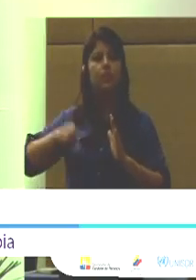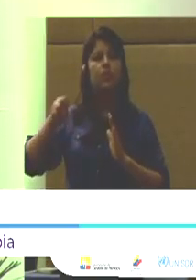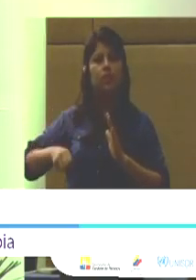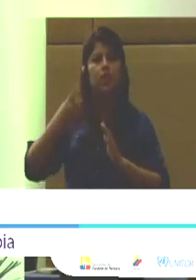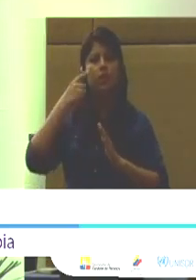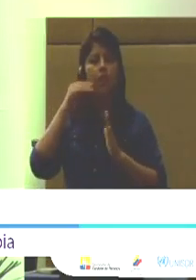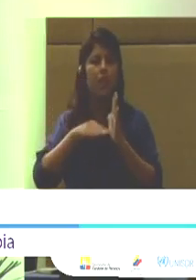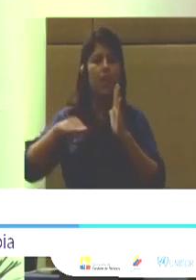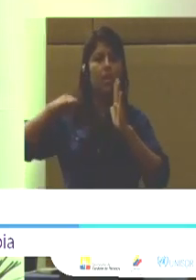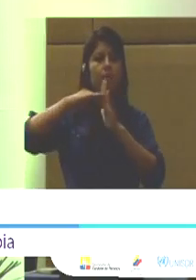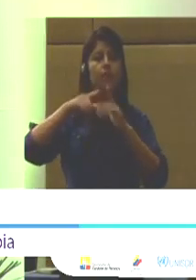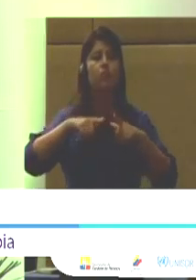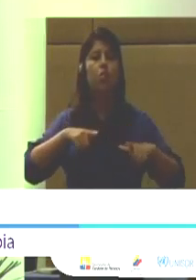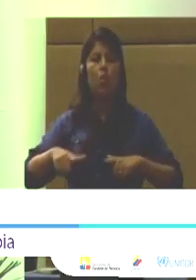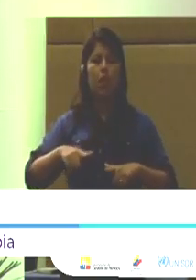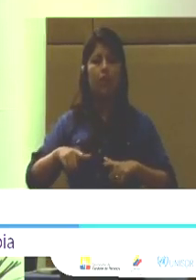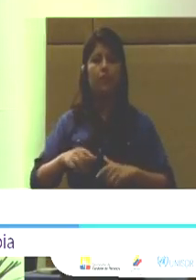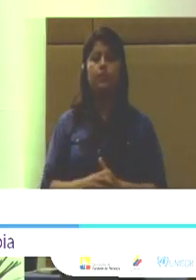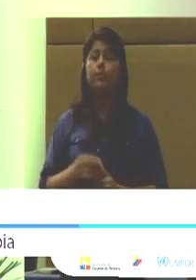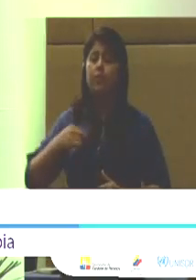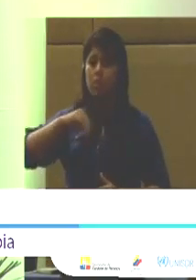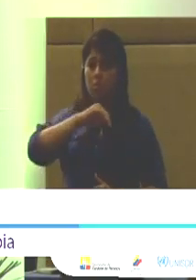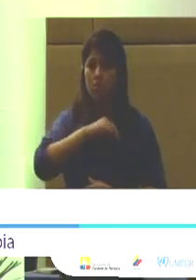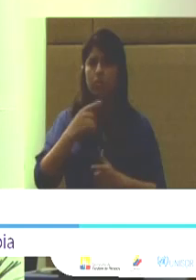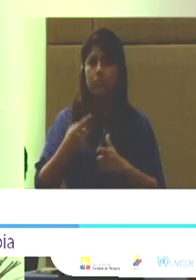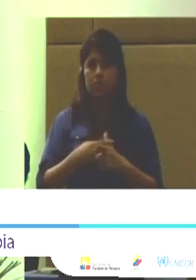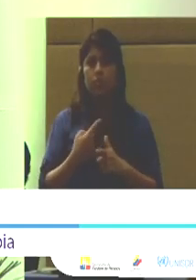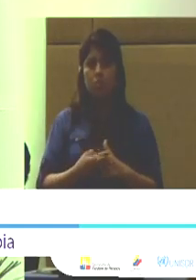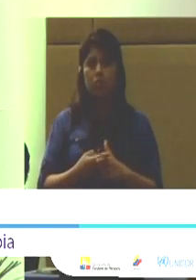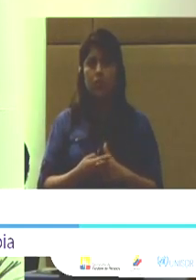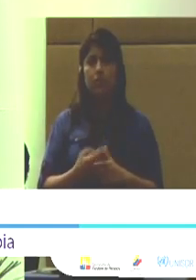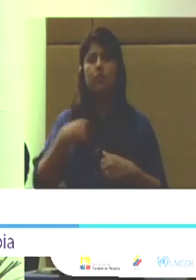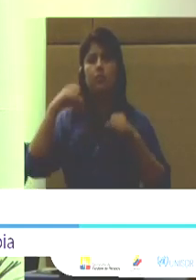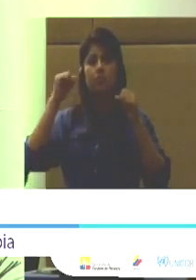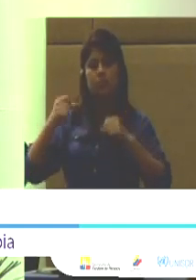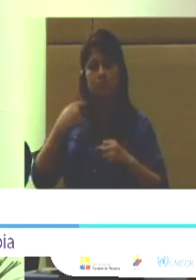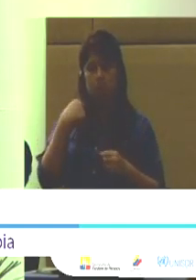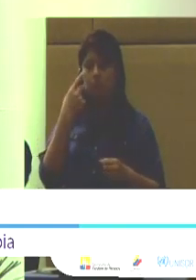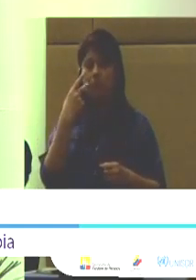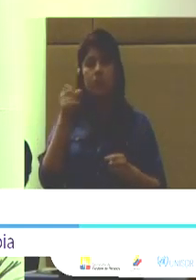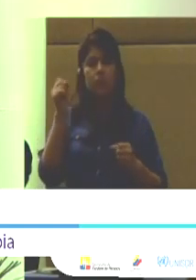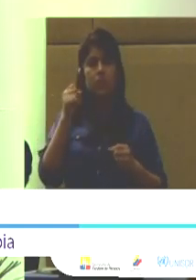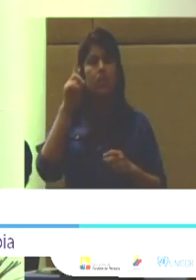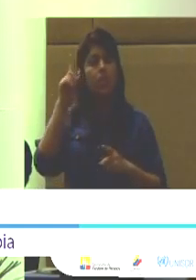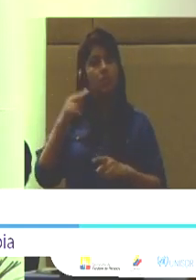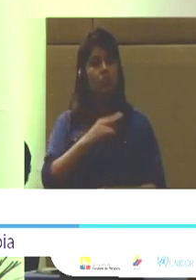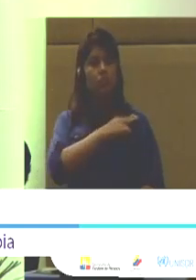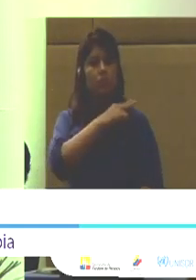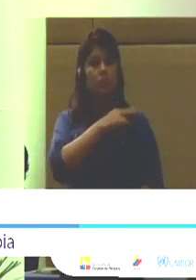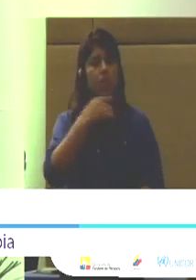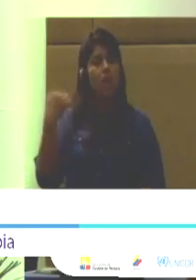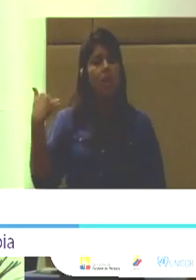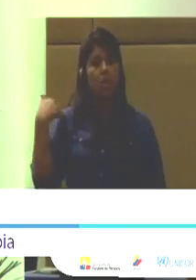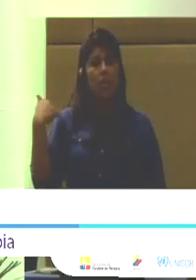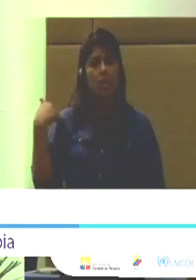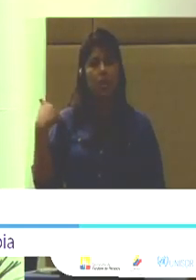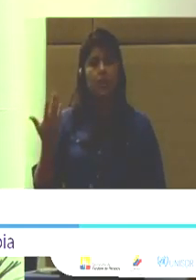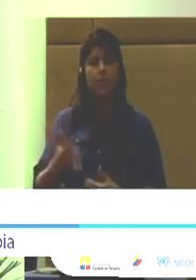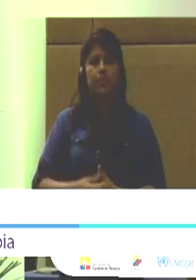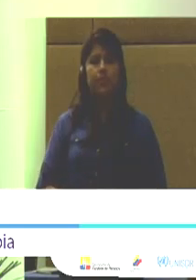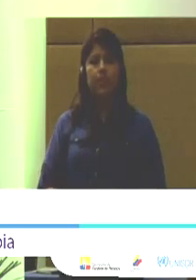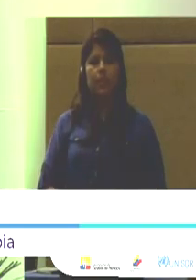local. Nosotros entonces, pues reconocemos que la universidad tiene